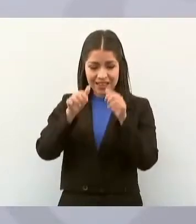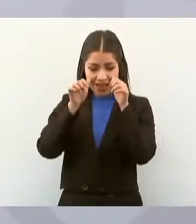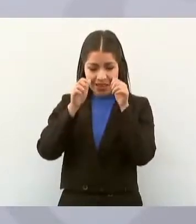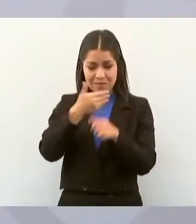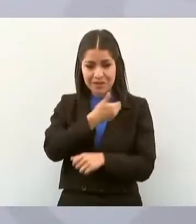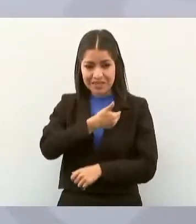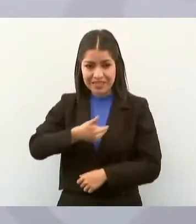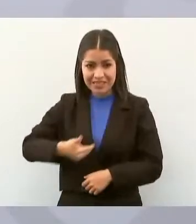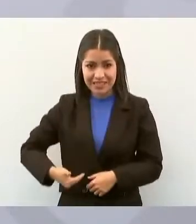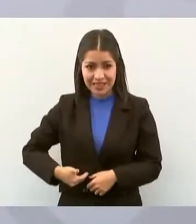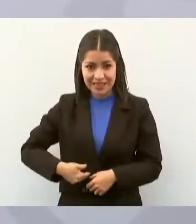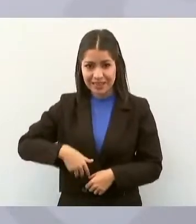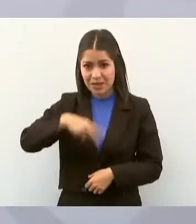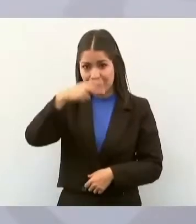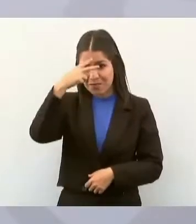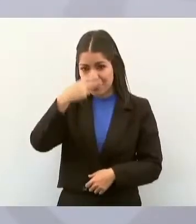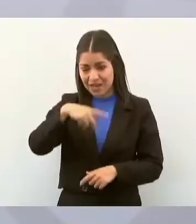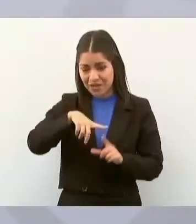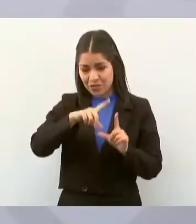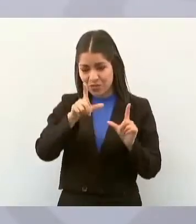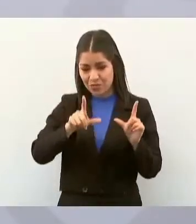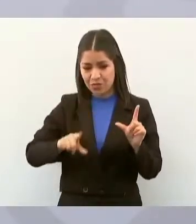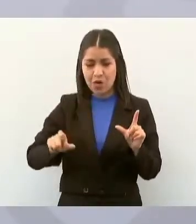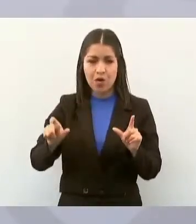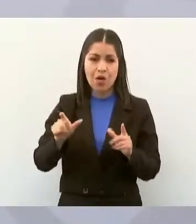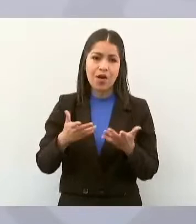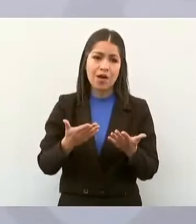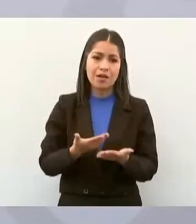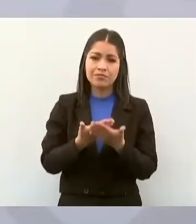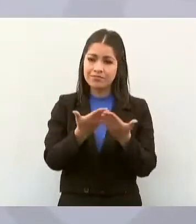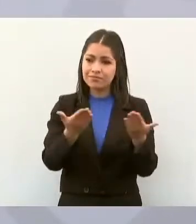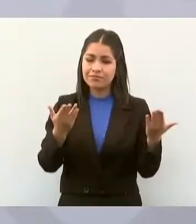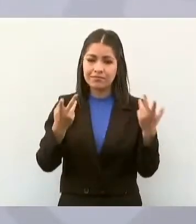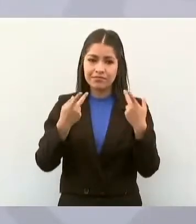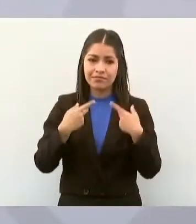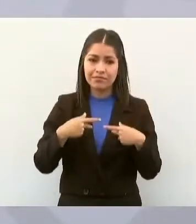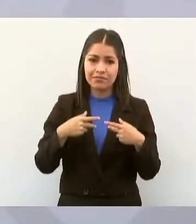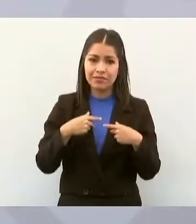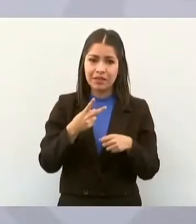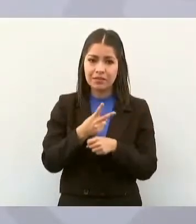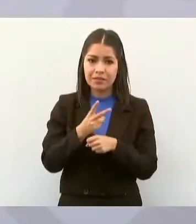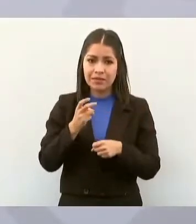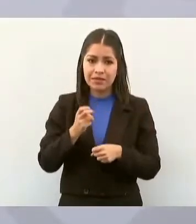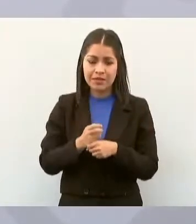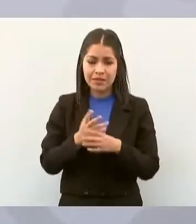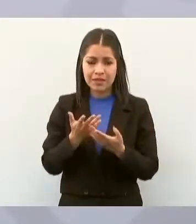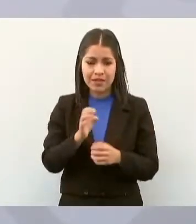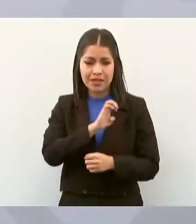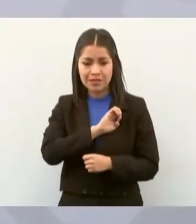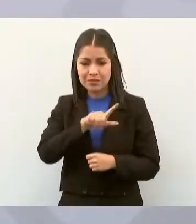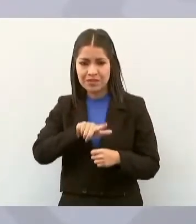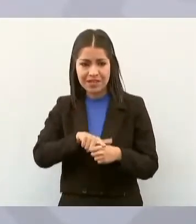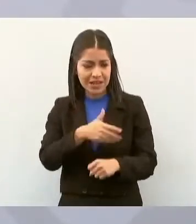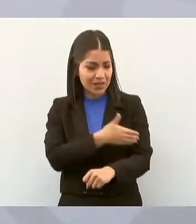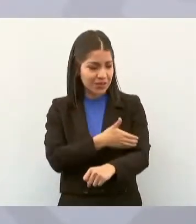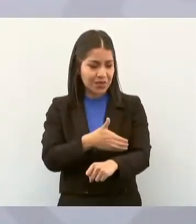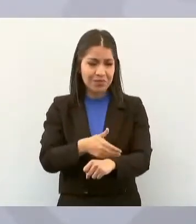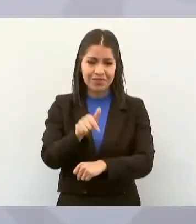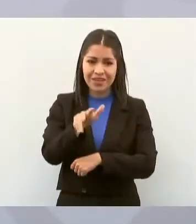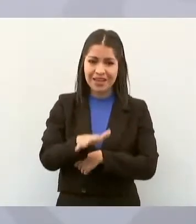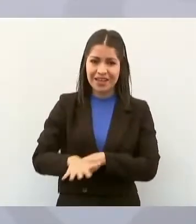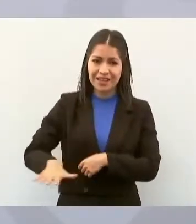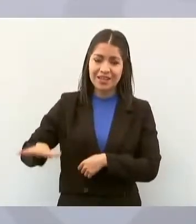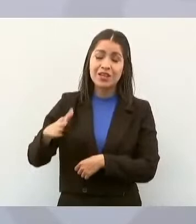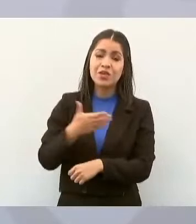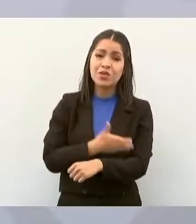presidente de la República. Honorable Presidium, invitados distinguidos que nos acompañan, compañeras